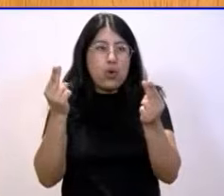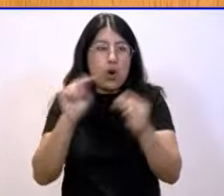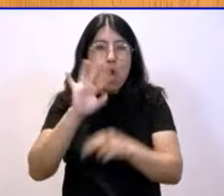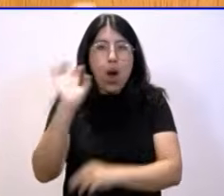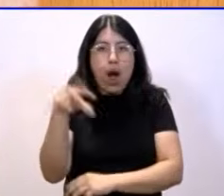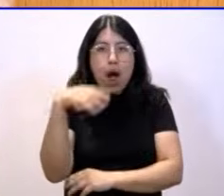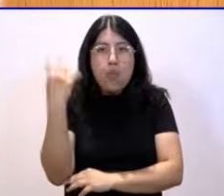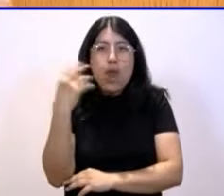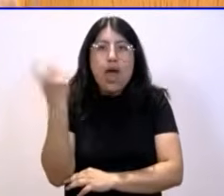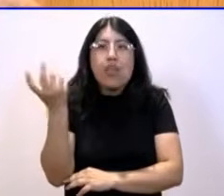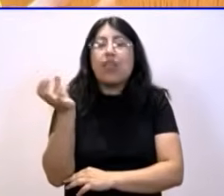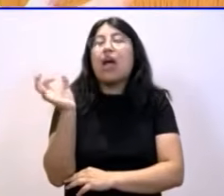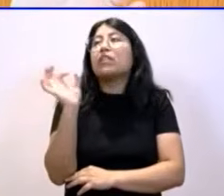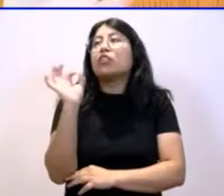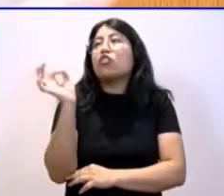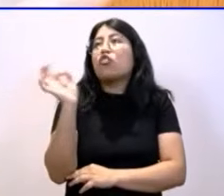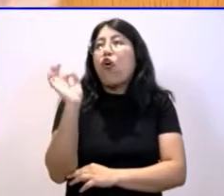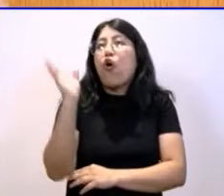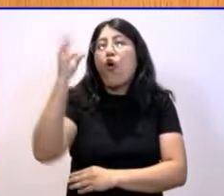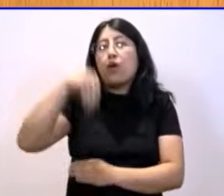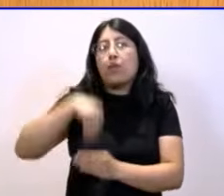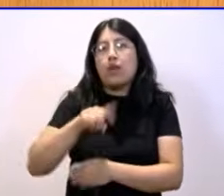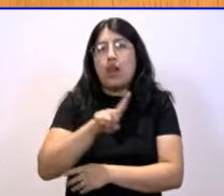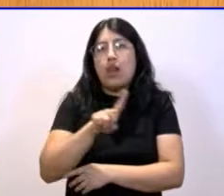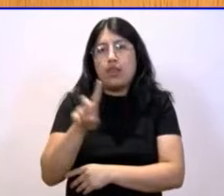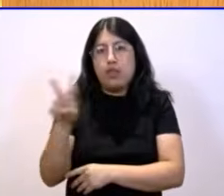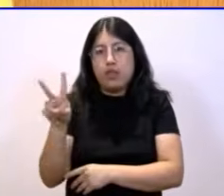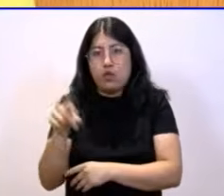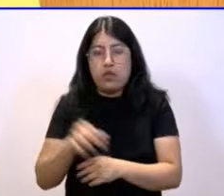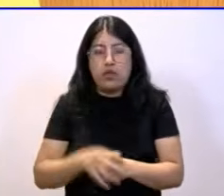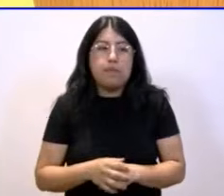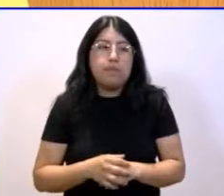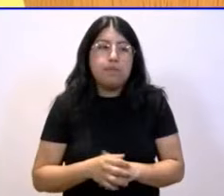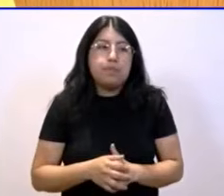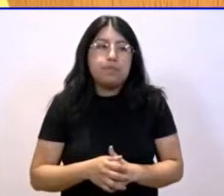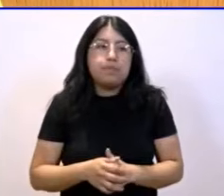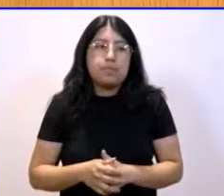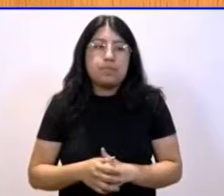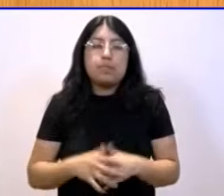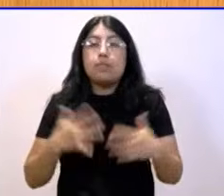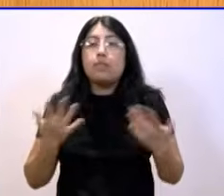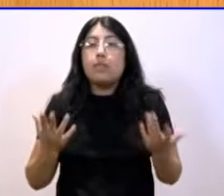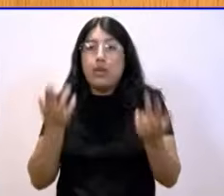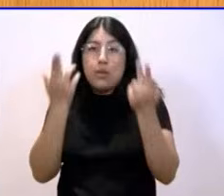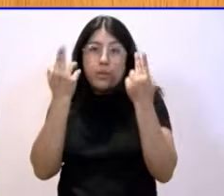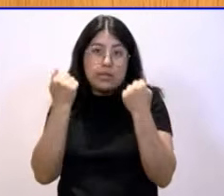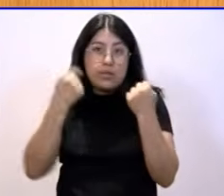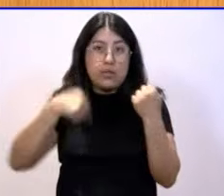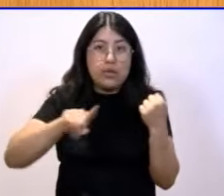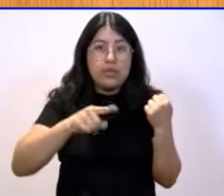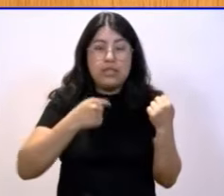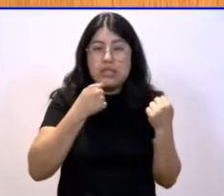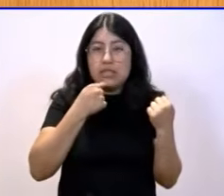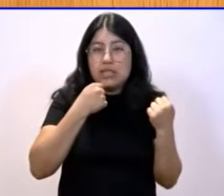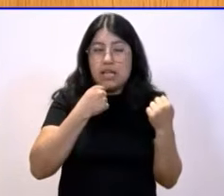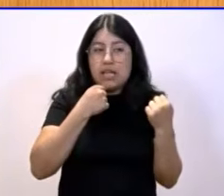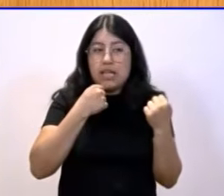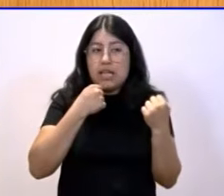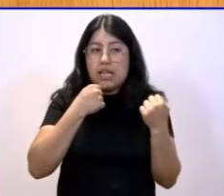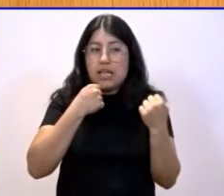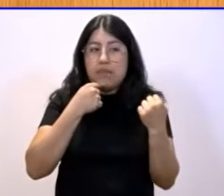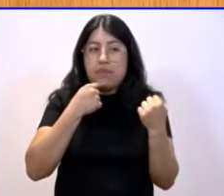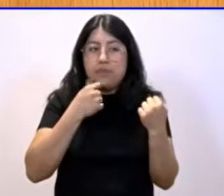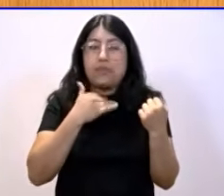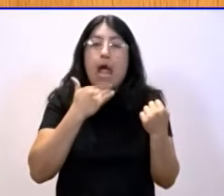o que incluso se haya incorporado el 112, ¿verdad, señor Domínguez? Pero bueno, esa mansedumbre a la que usted hace referencia, que por lo